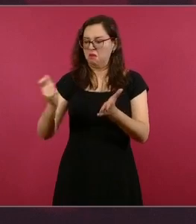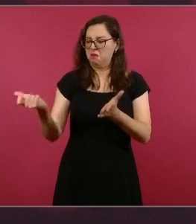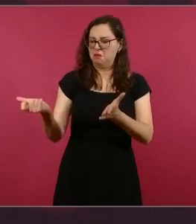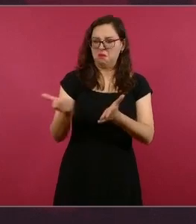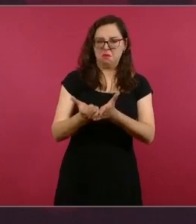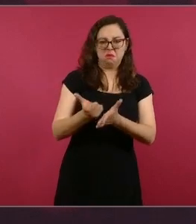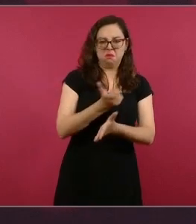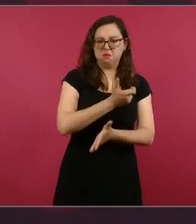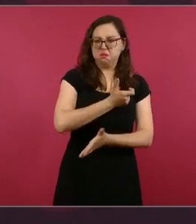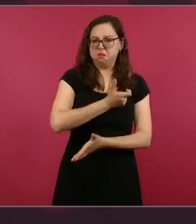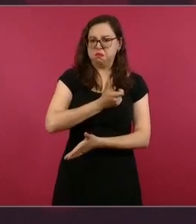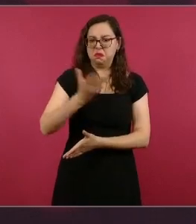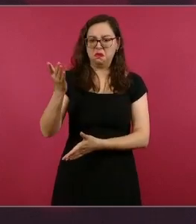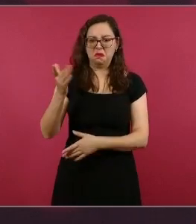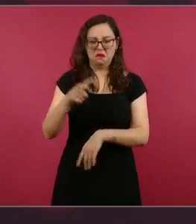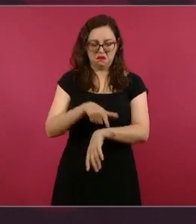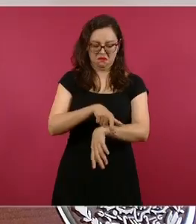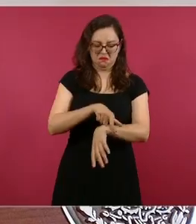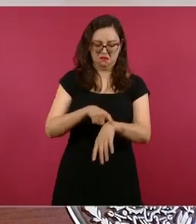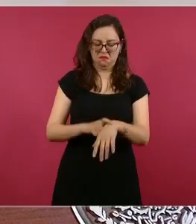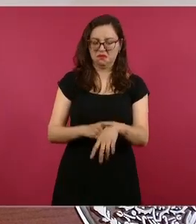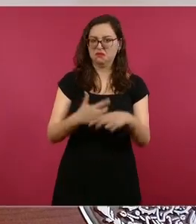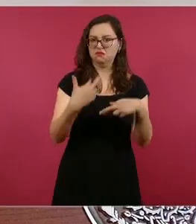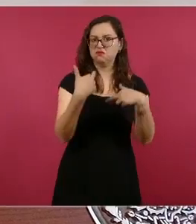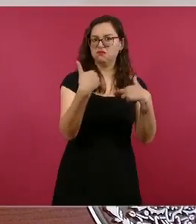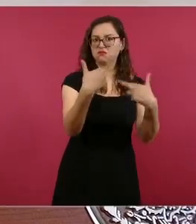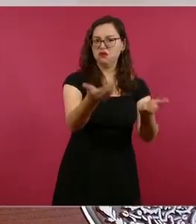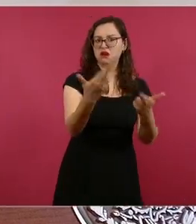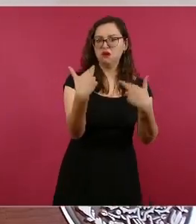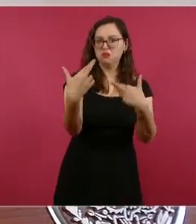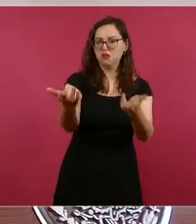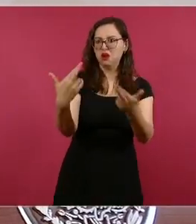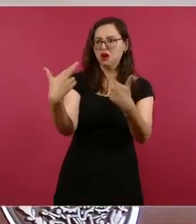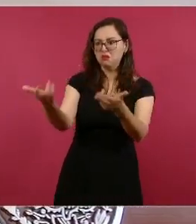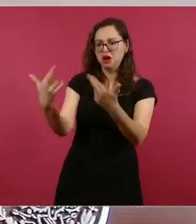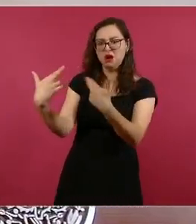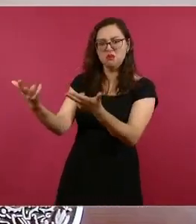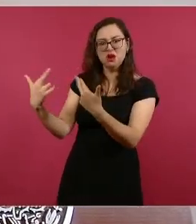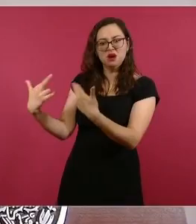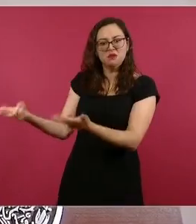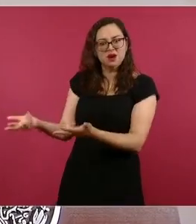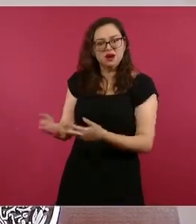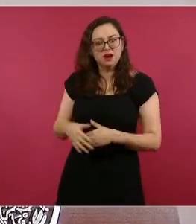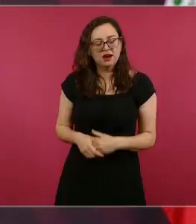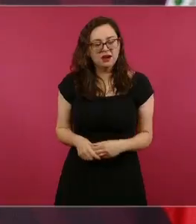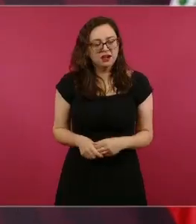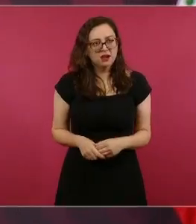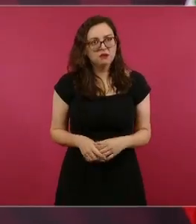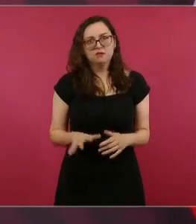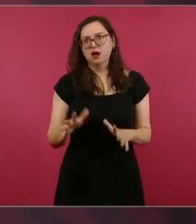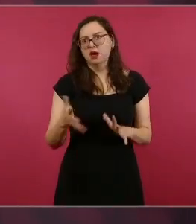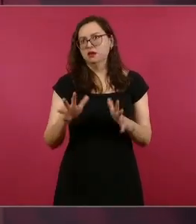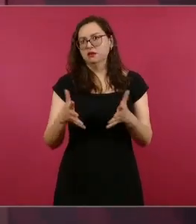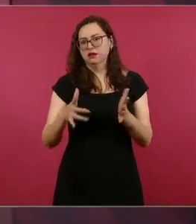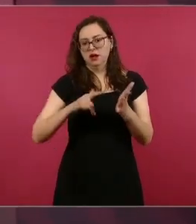Pero a mí lo que me llamó la atención es que, entre otras cosas, es que costaban